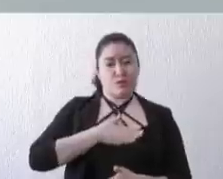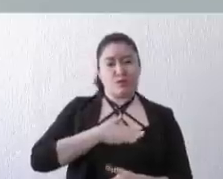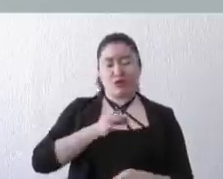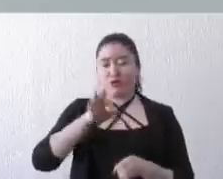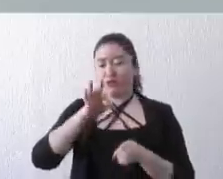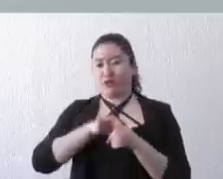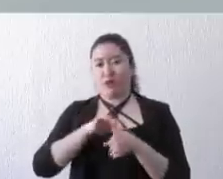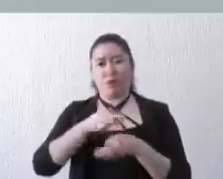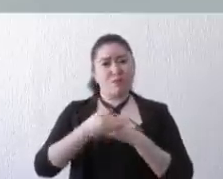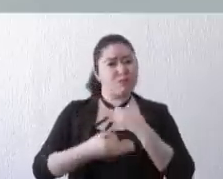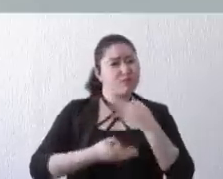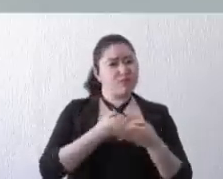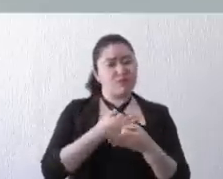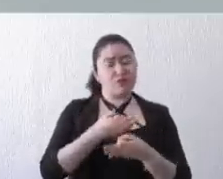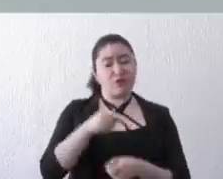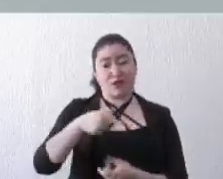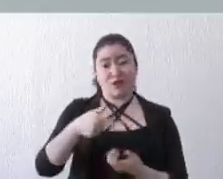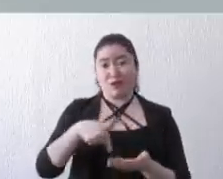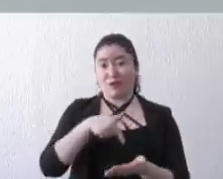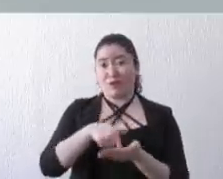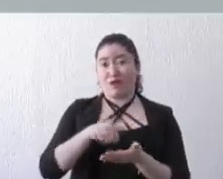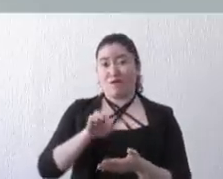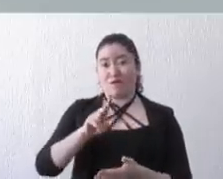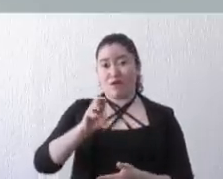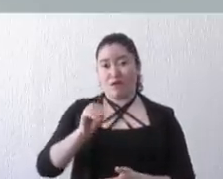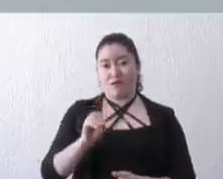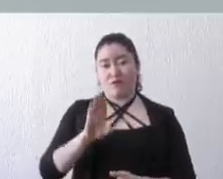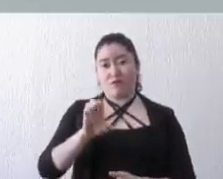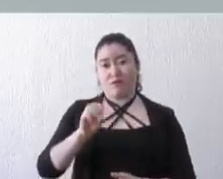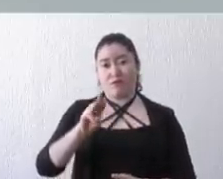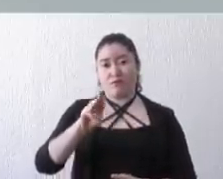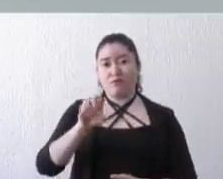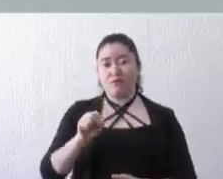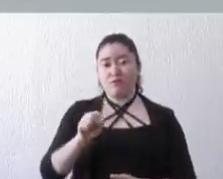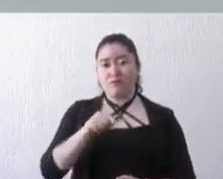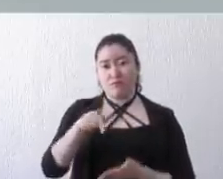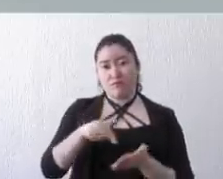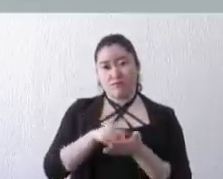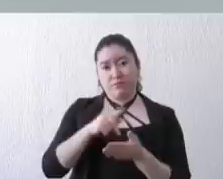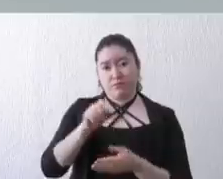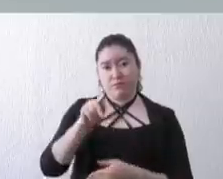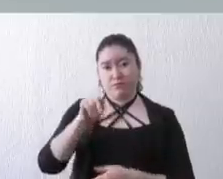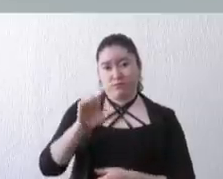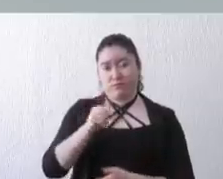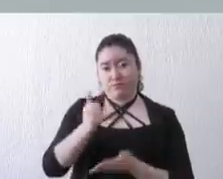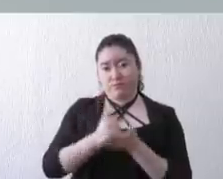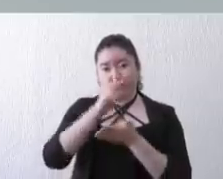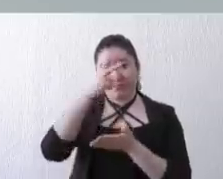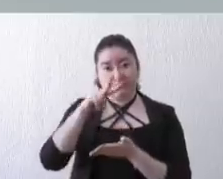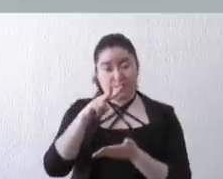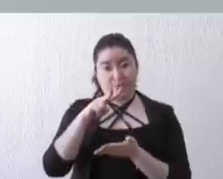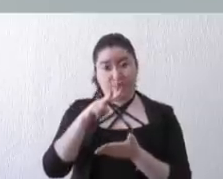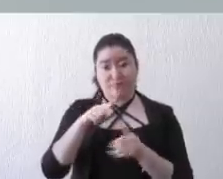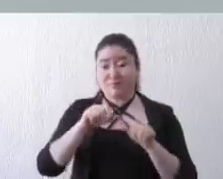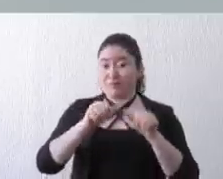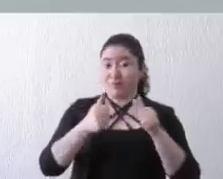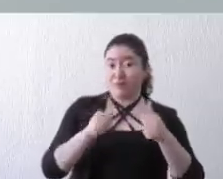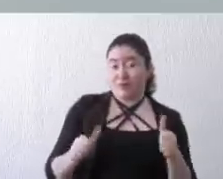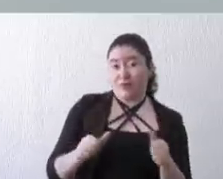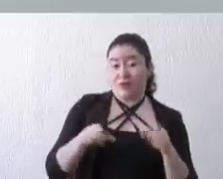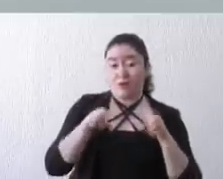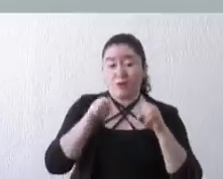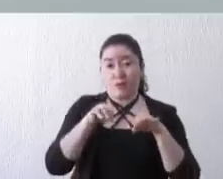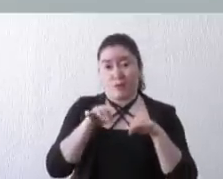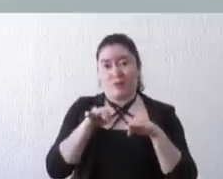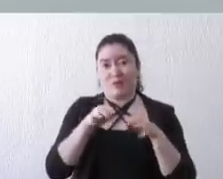este Faro Cosmos, este Faro del Poniente de la Ciudad de México, esta fábrica de artes y oficios, lo que